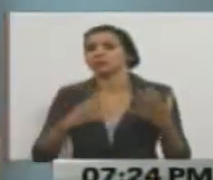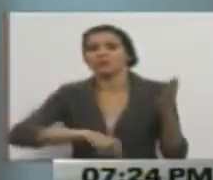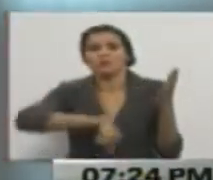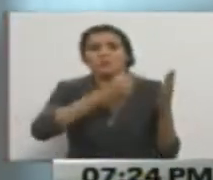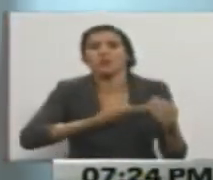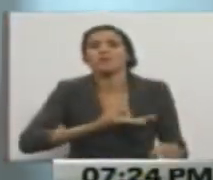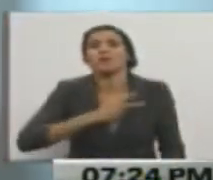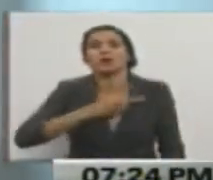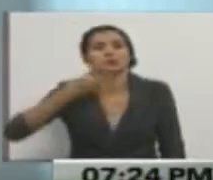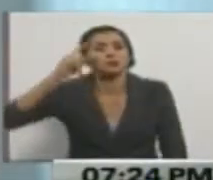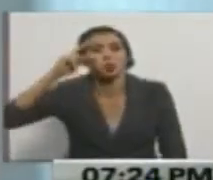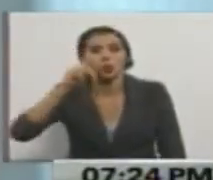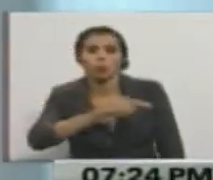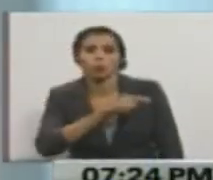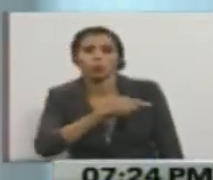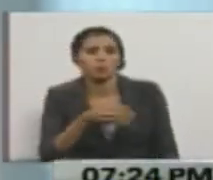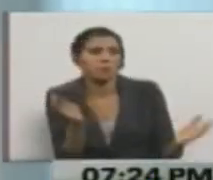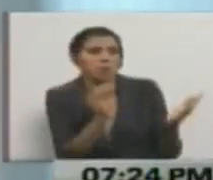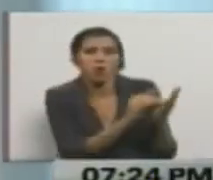falsas,